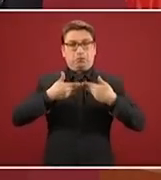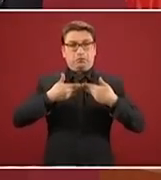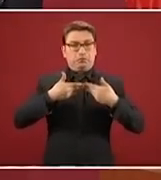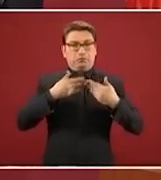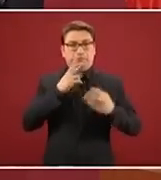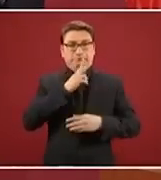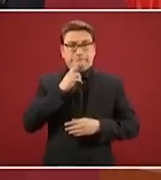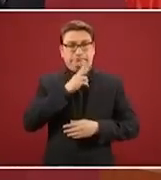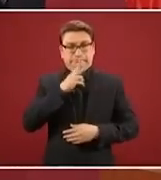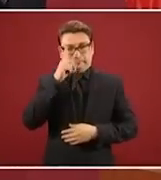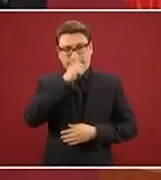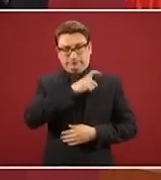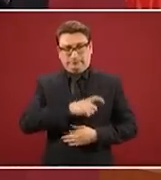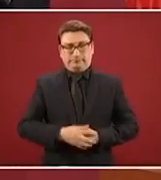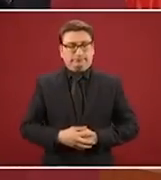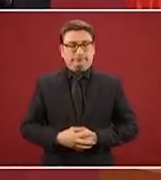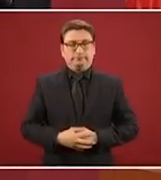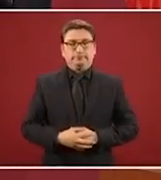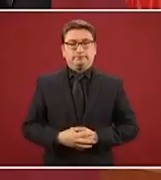no